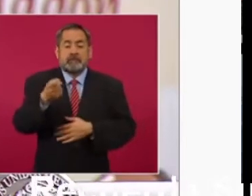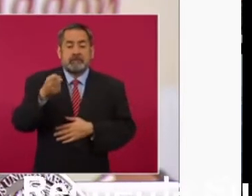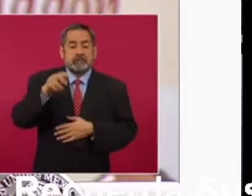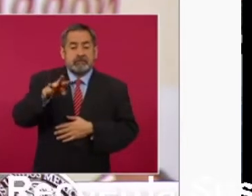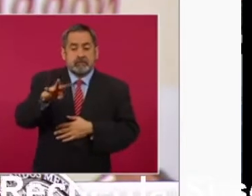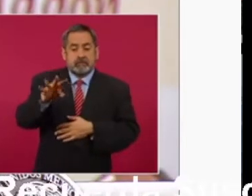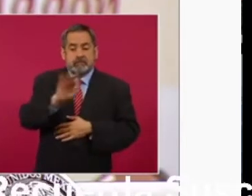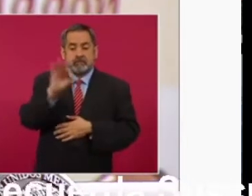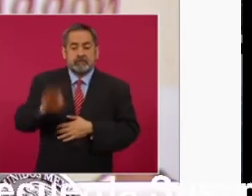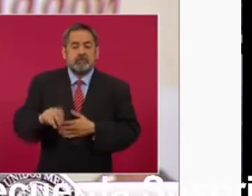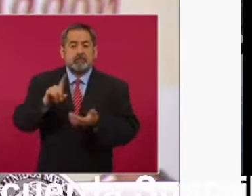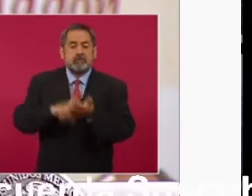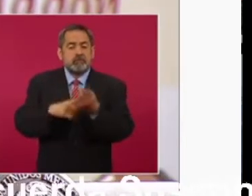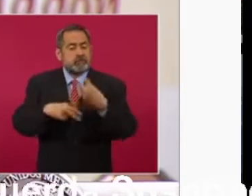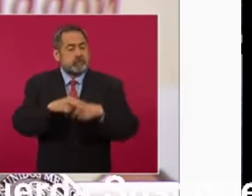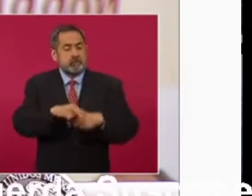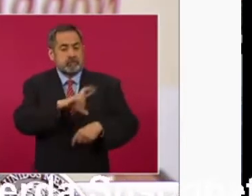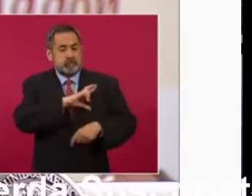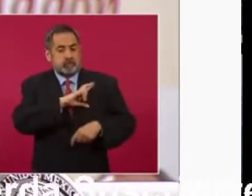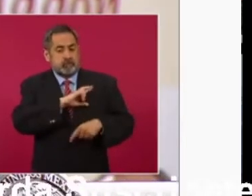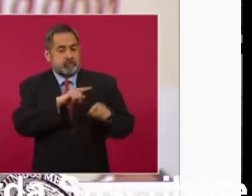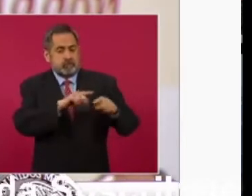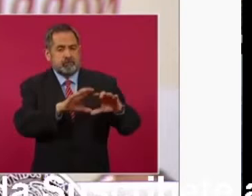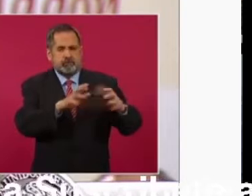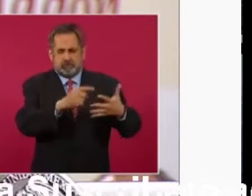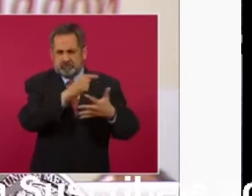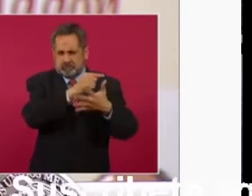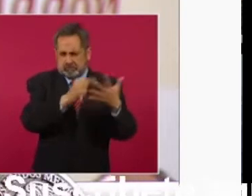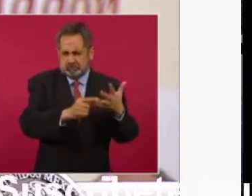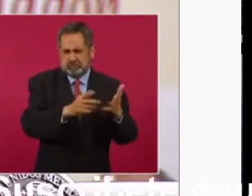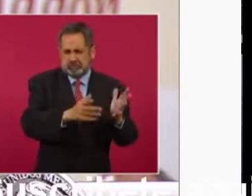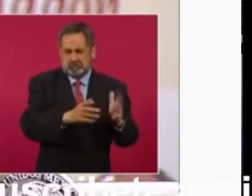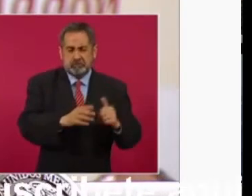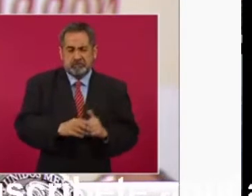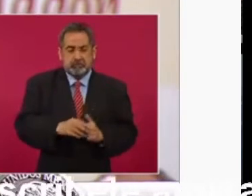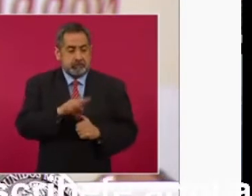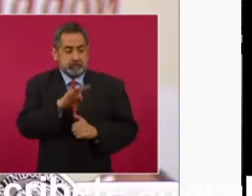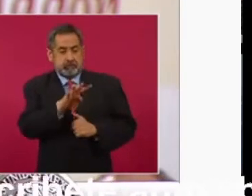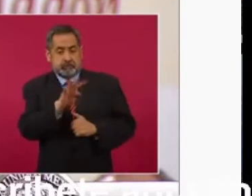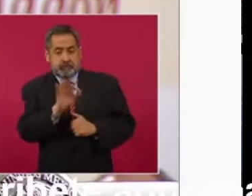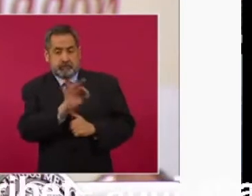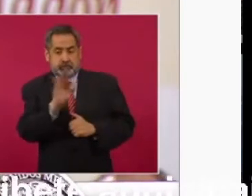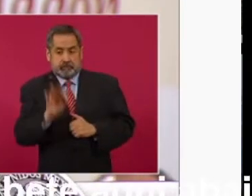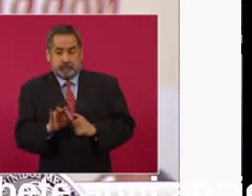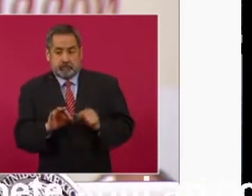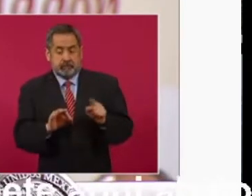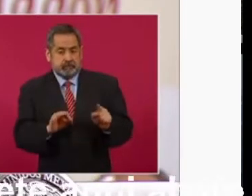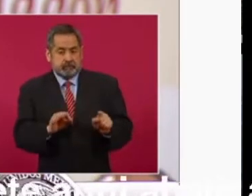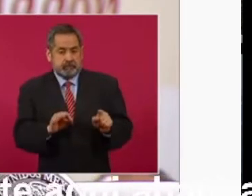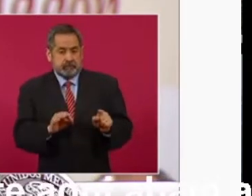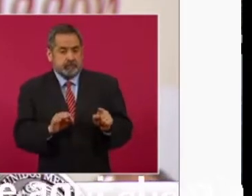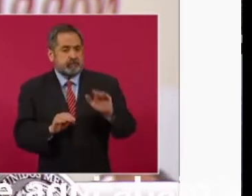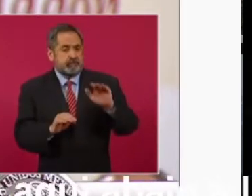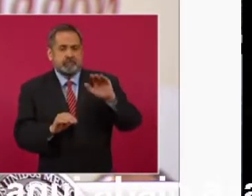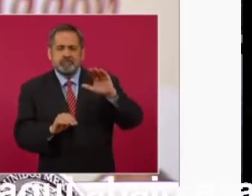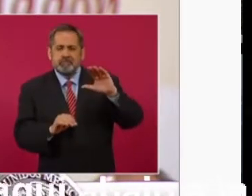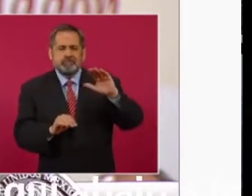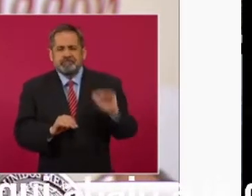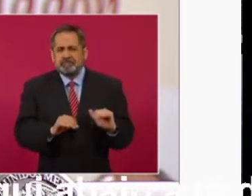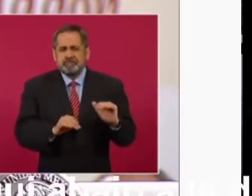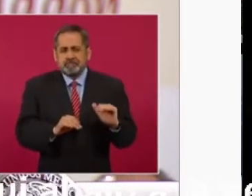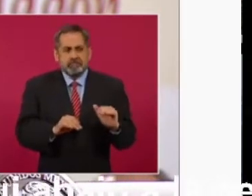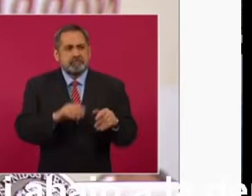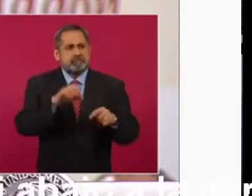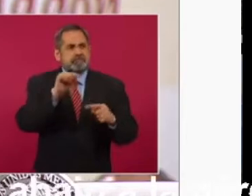la generan los privados dentro de todo su parque de generación este 19 por ciento es menor aun cuando son más